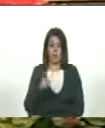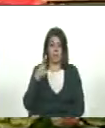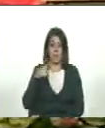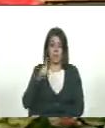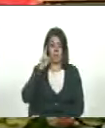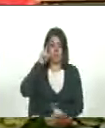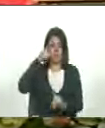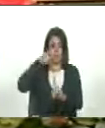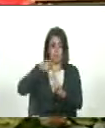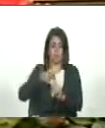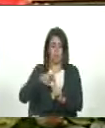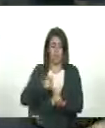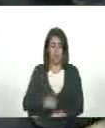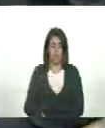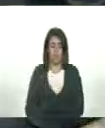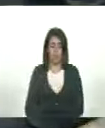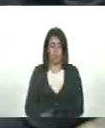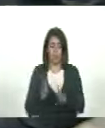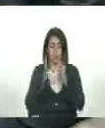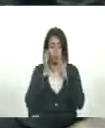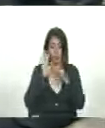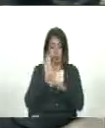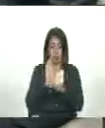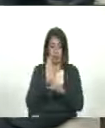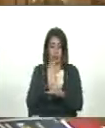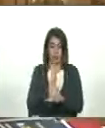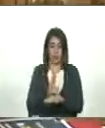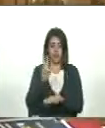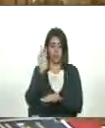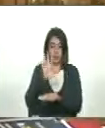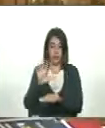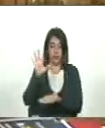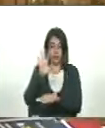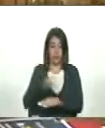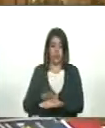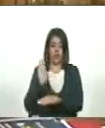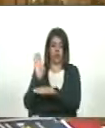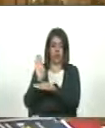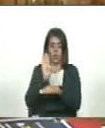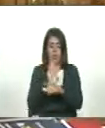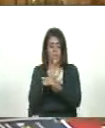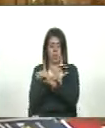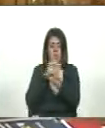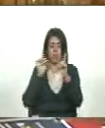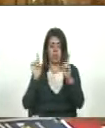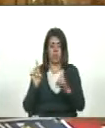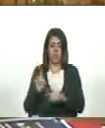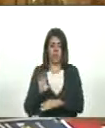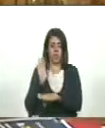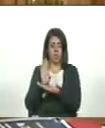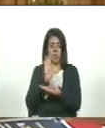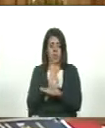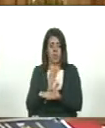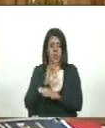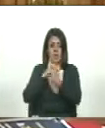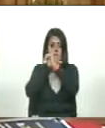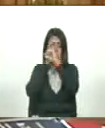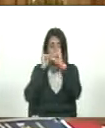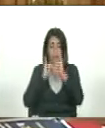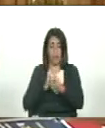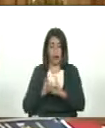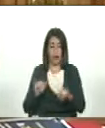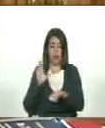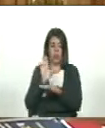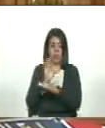como norte cuidar a Venezuela, cuidar la democracia, cuidar su felicidad